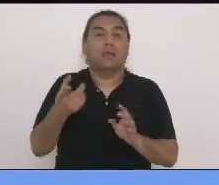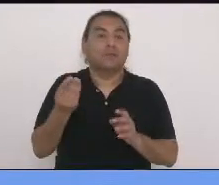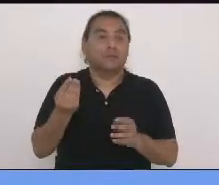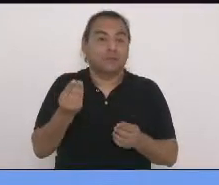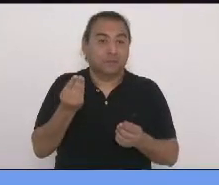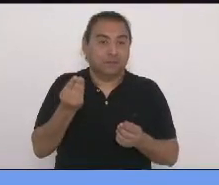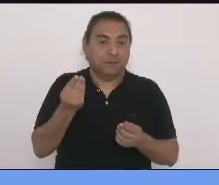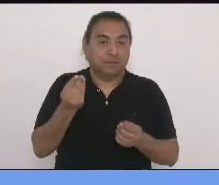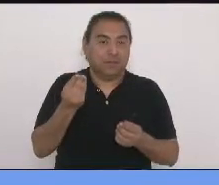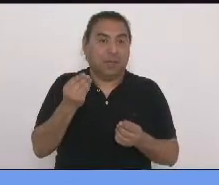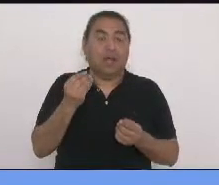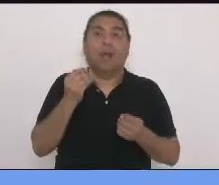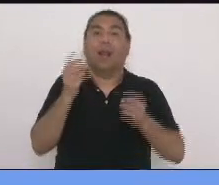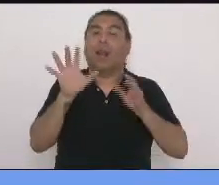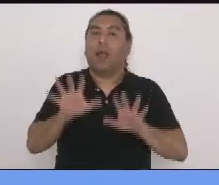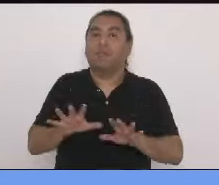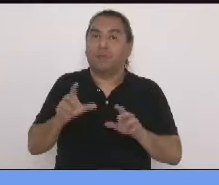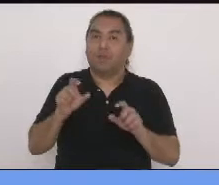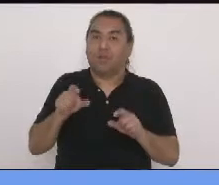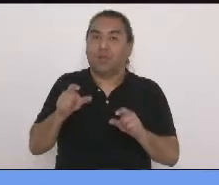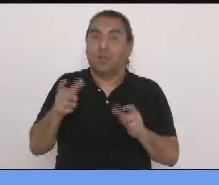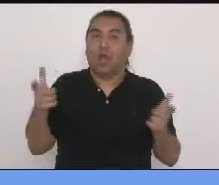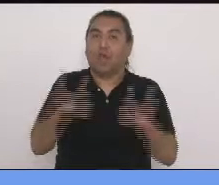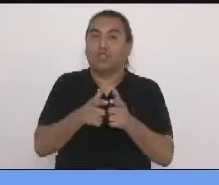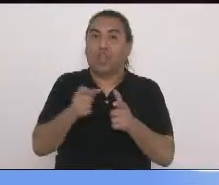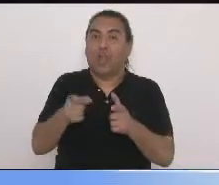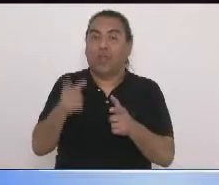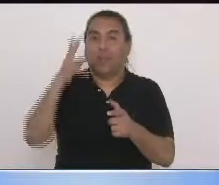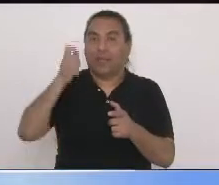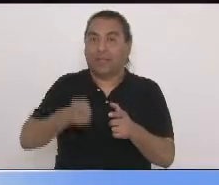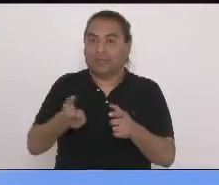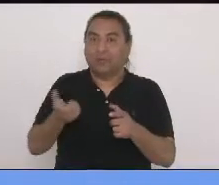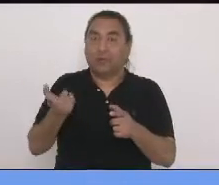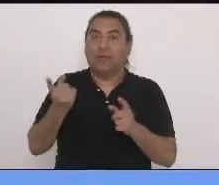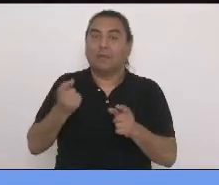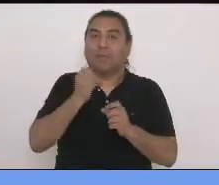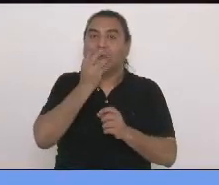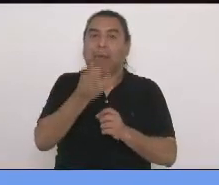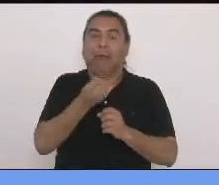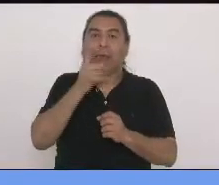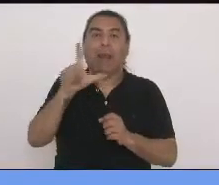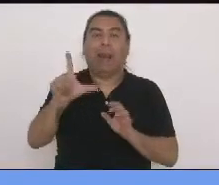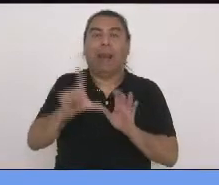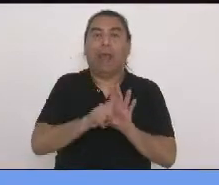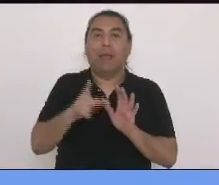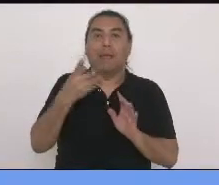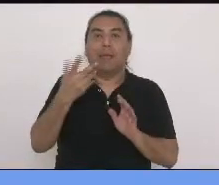la formación del consejo de la magistratura declarada en la ley 26.180